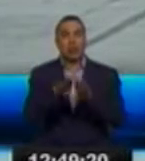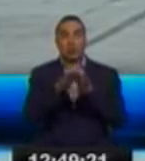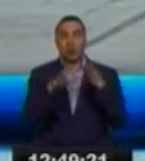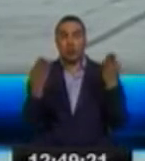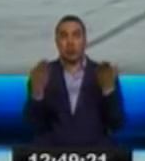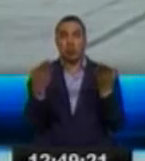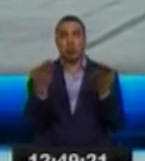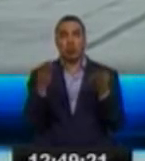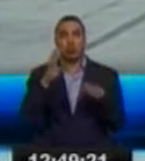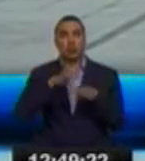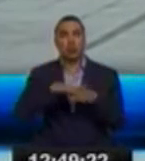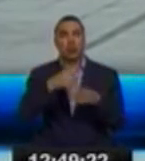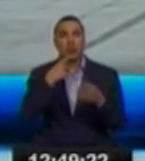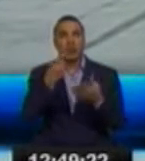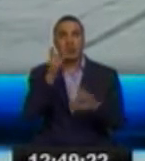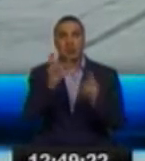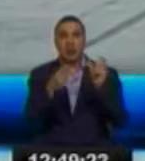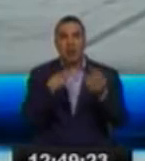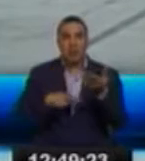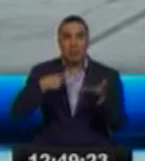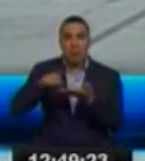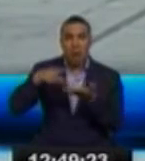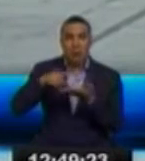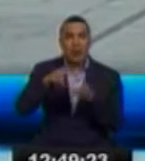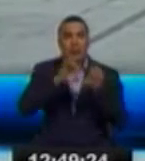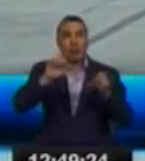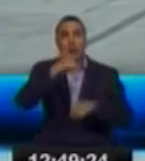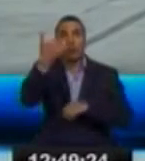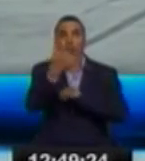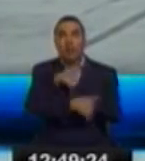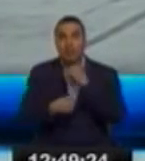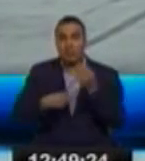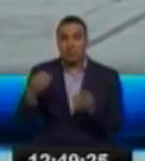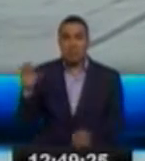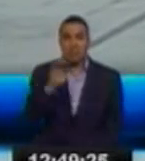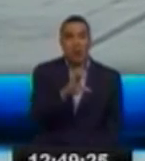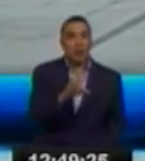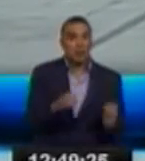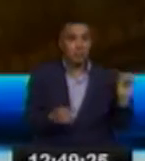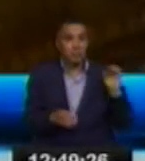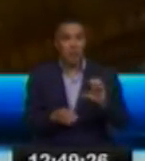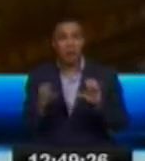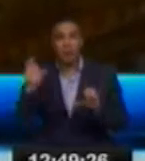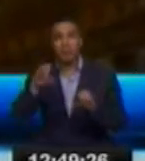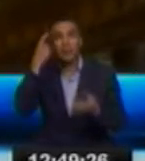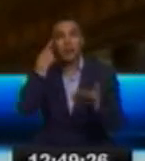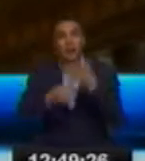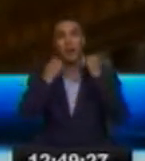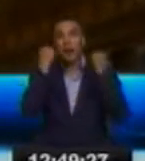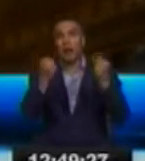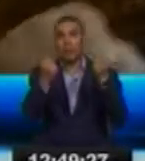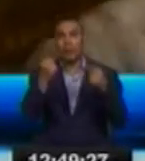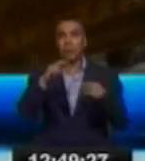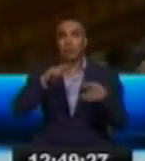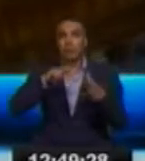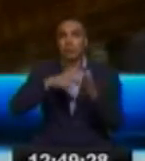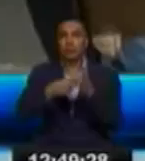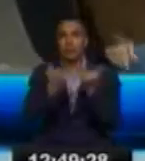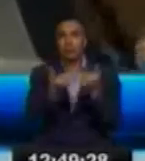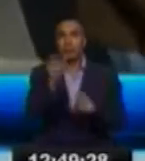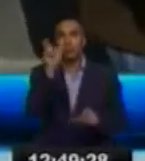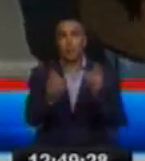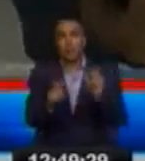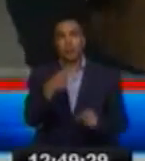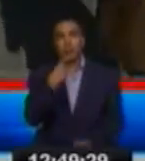sobre supuestos aportes de empresas extranjeras a Alianza País en la década pasada han generado